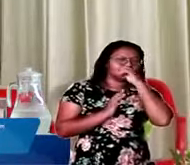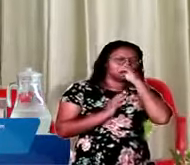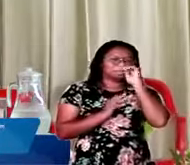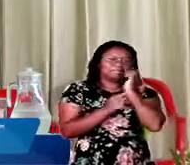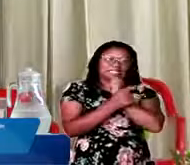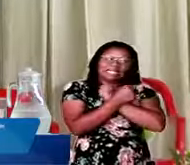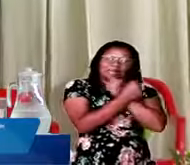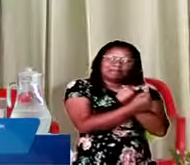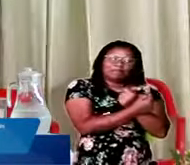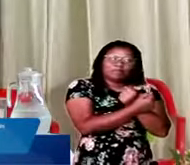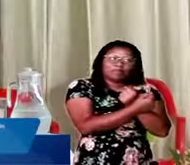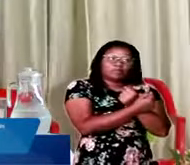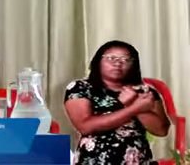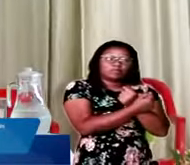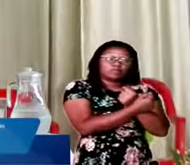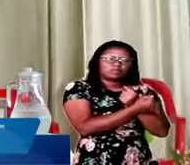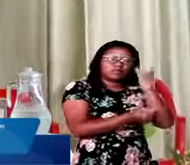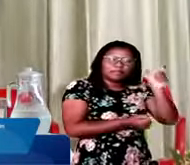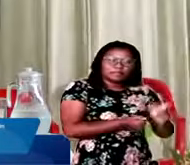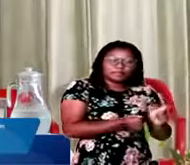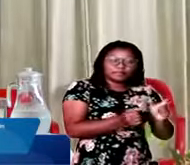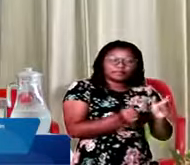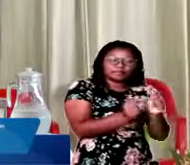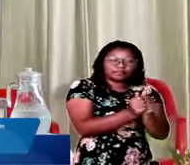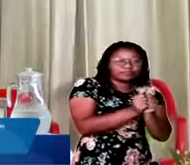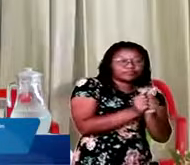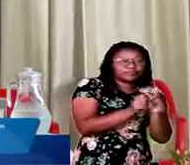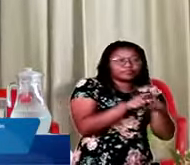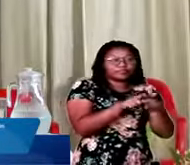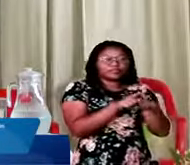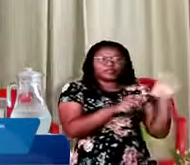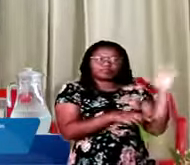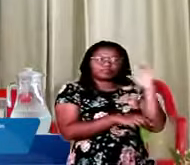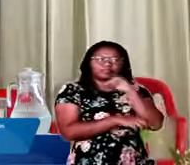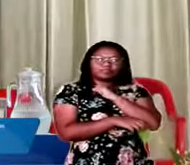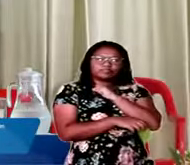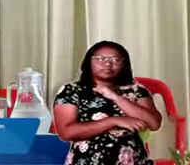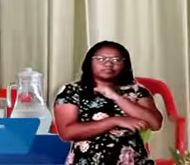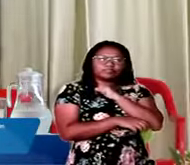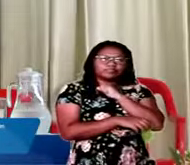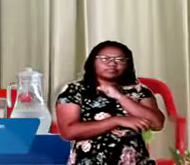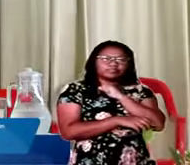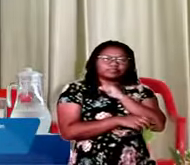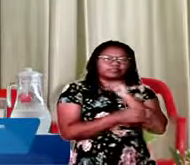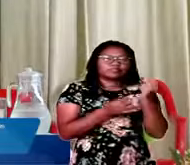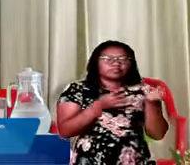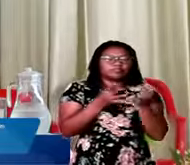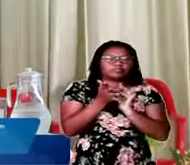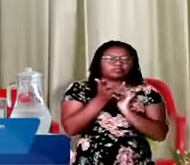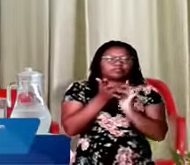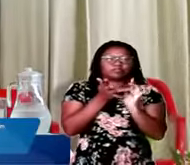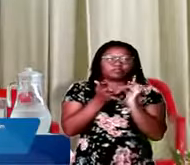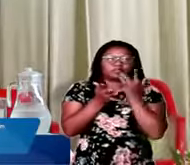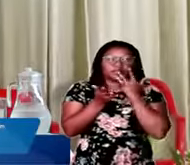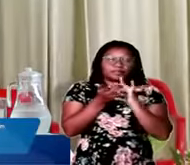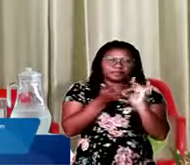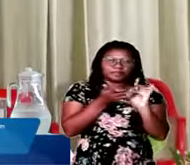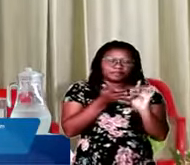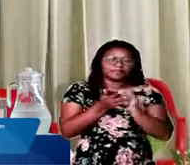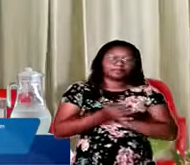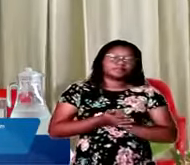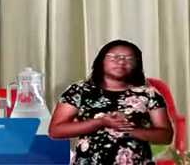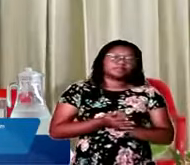como mandamiento se encuentra en Levítico 19, 18. Cuando en